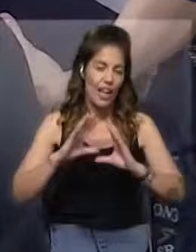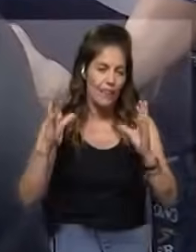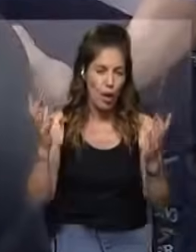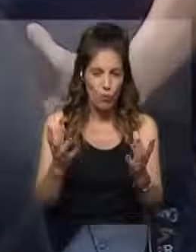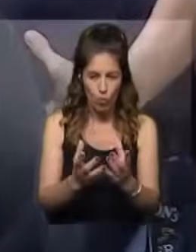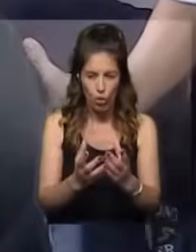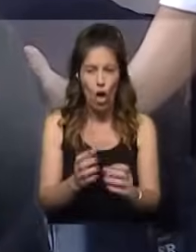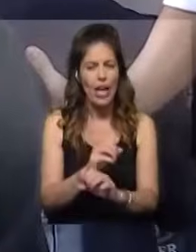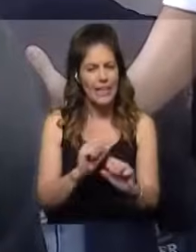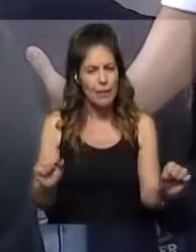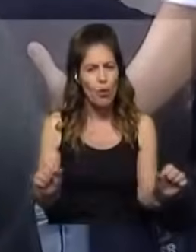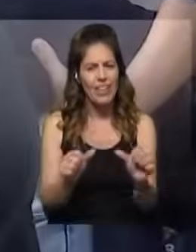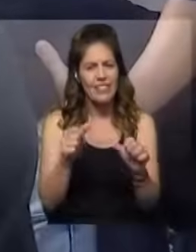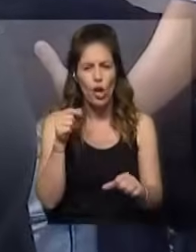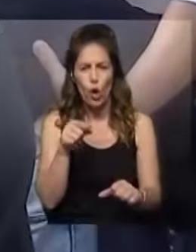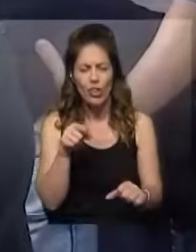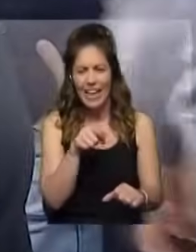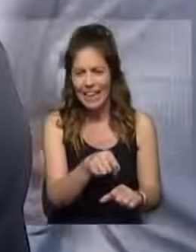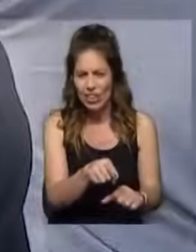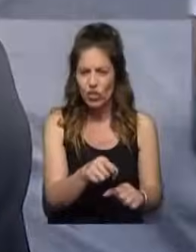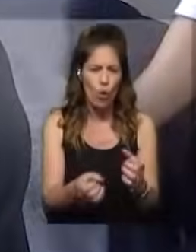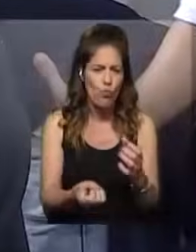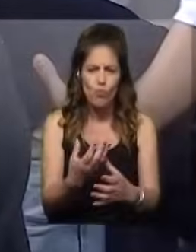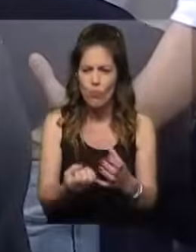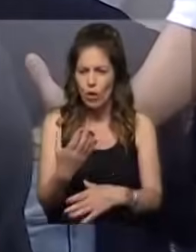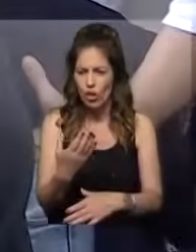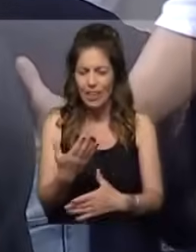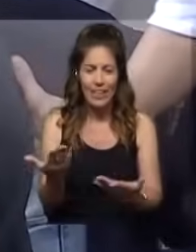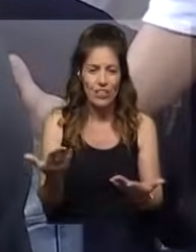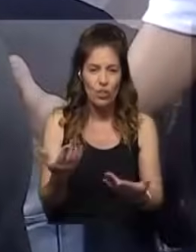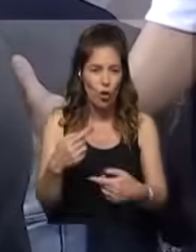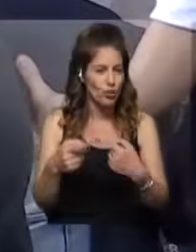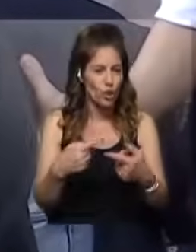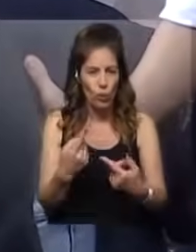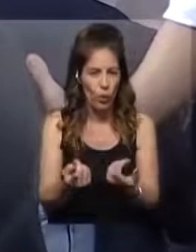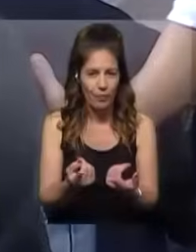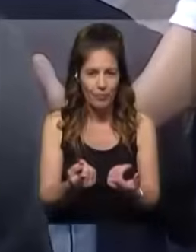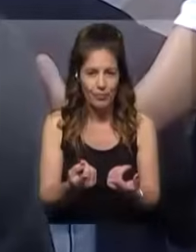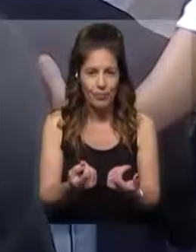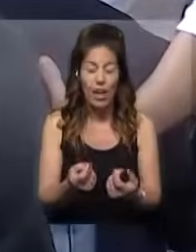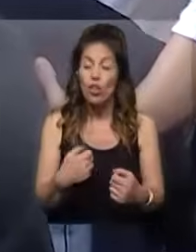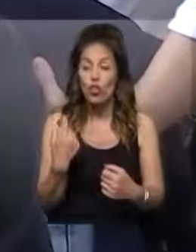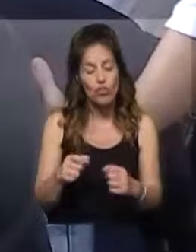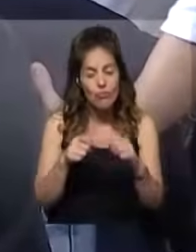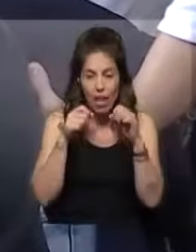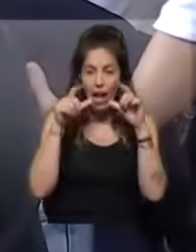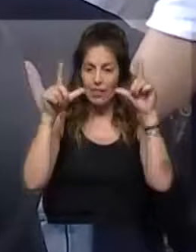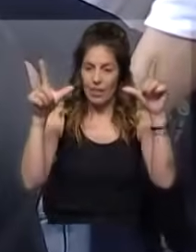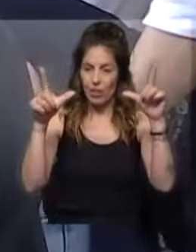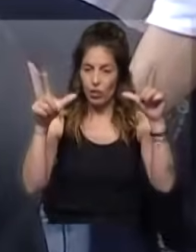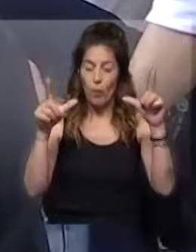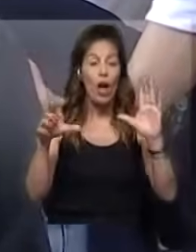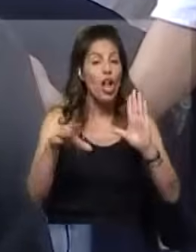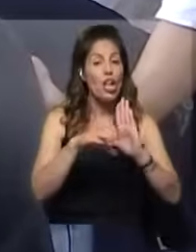Qué se puede hacer contra eso y contra esos rebrotes que son como pendulares los movimientos no tenemos que estar muy atentos porque lo que la